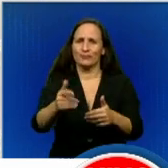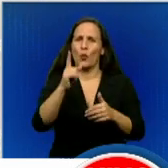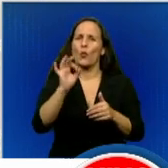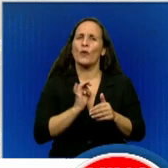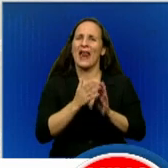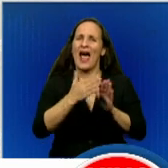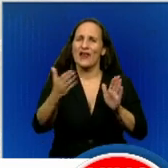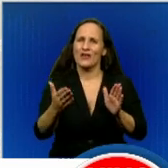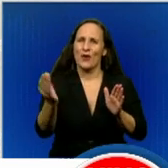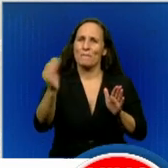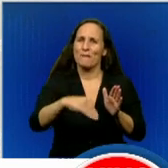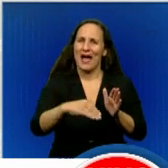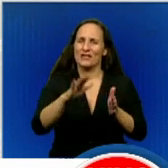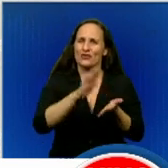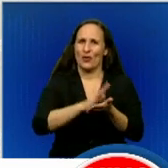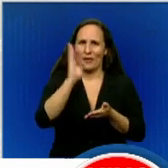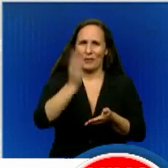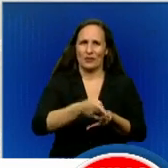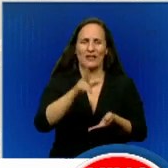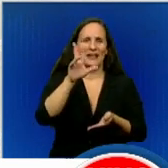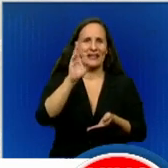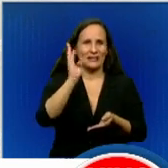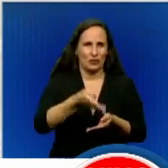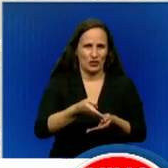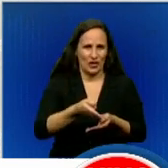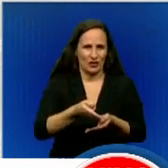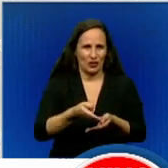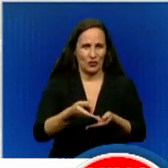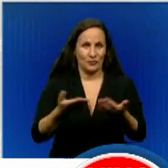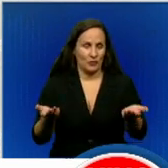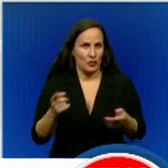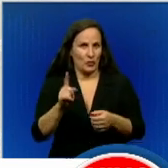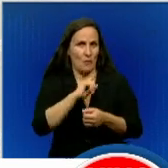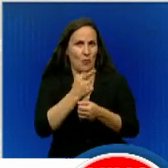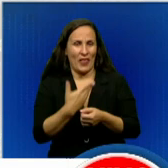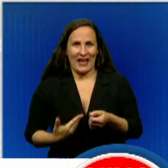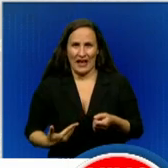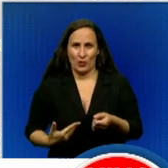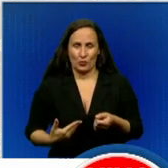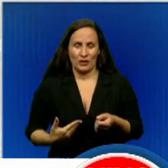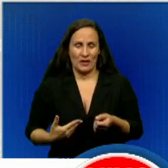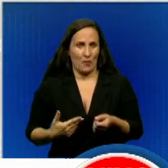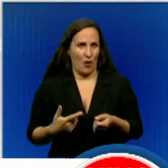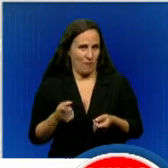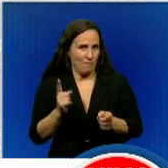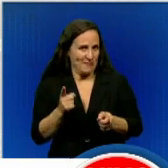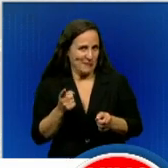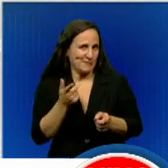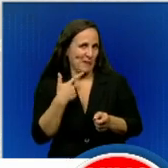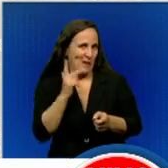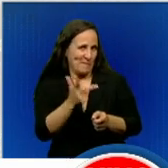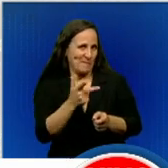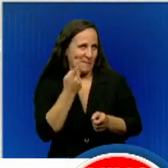más vigente la alícuota del 30 por lo cual el propio poder ejecutivo reconocía que de no